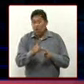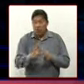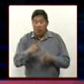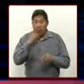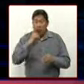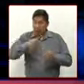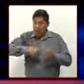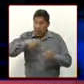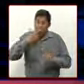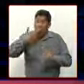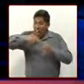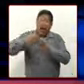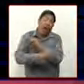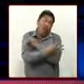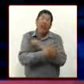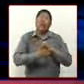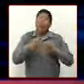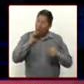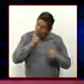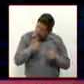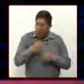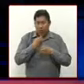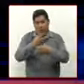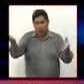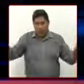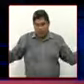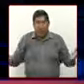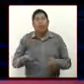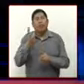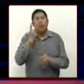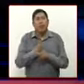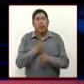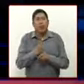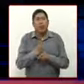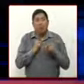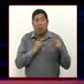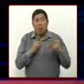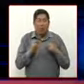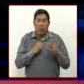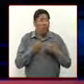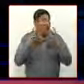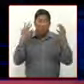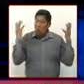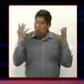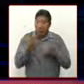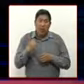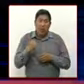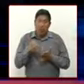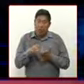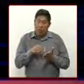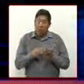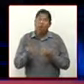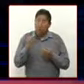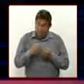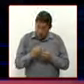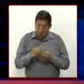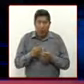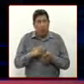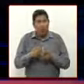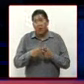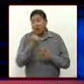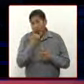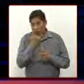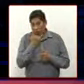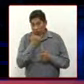gasolina diarios que se entrega en todo el país. Precisamente por la especulación y la sobredemanda se han incorporado 10 millones más. Entonces, ¿qué